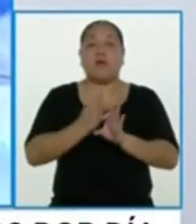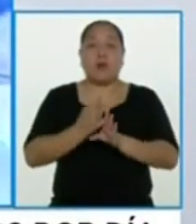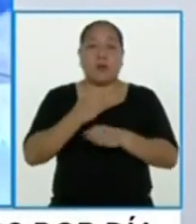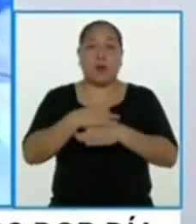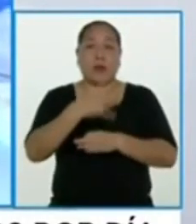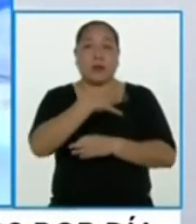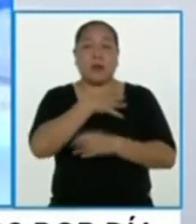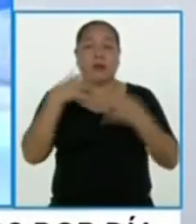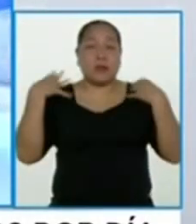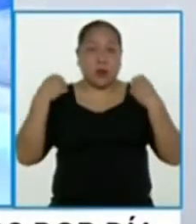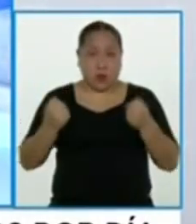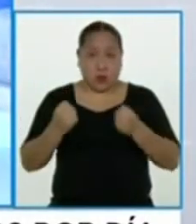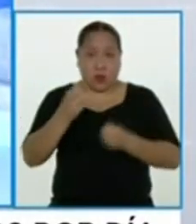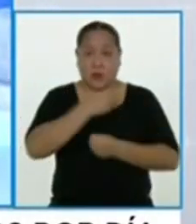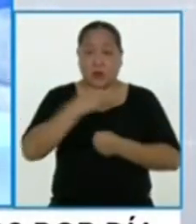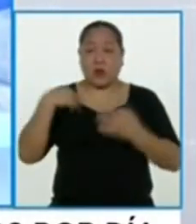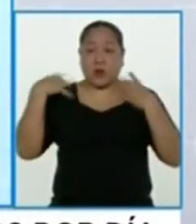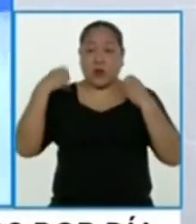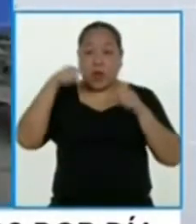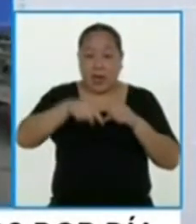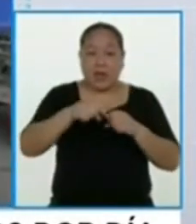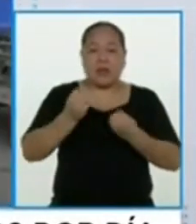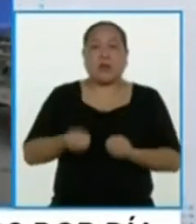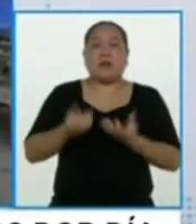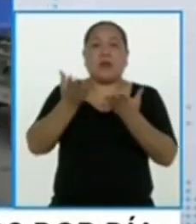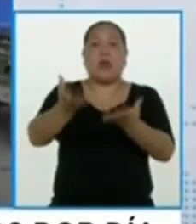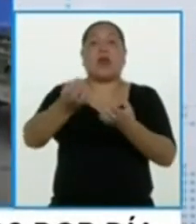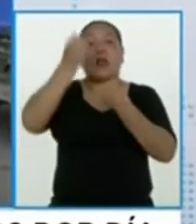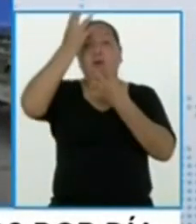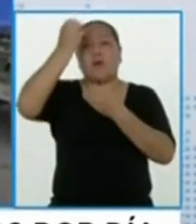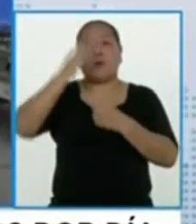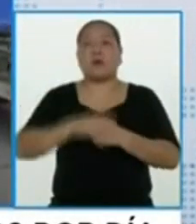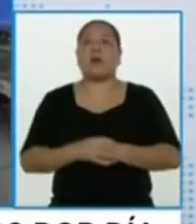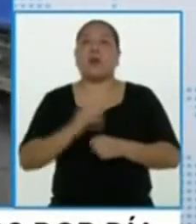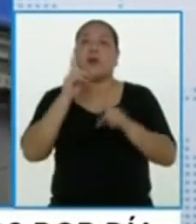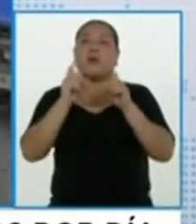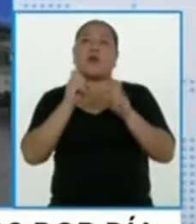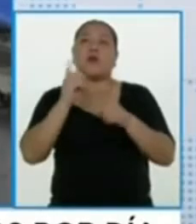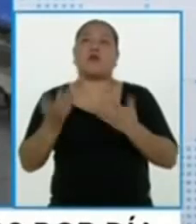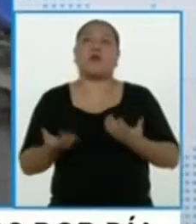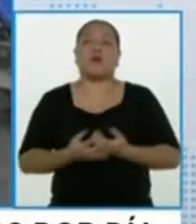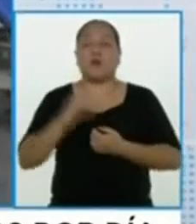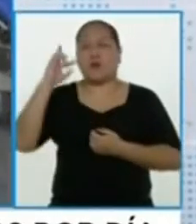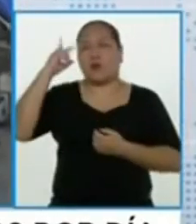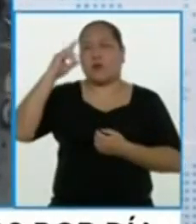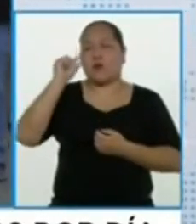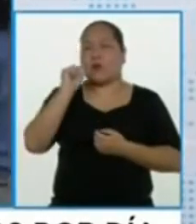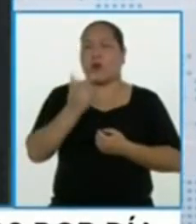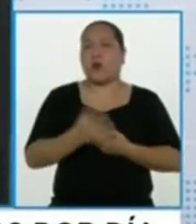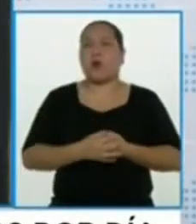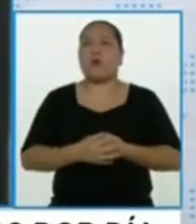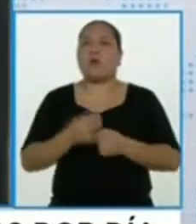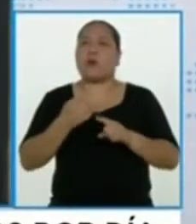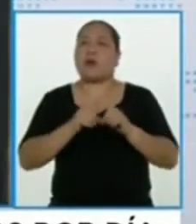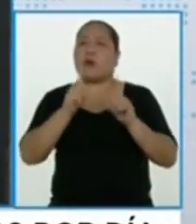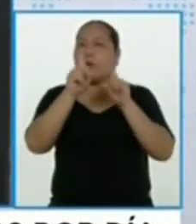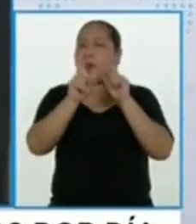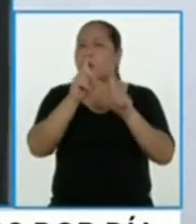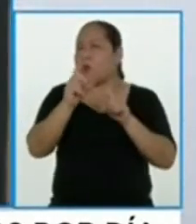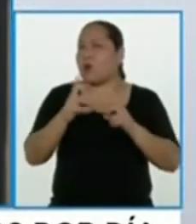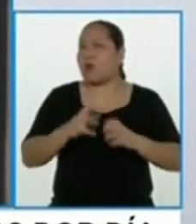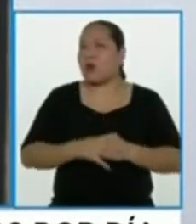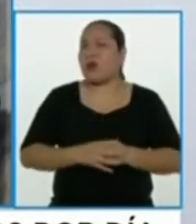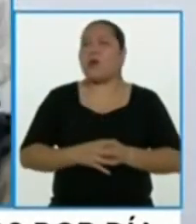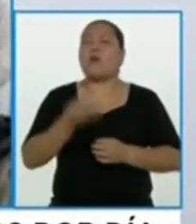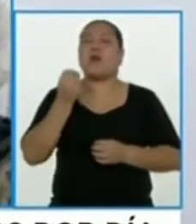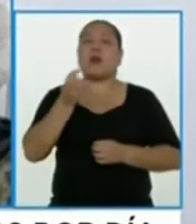base está centralizada en el Ministerio de Salud y de ahí sale toda la información. Claro, la pregunta nos confunde un poco, pero en realidad la pregunta es ¿por qué razón